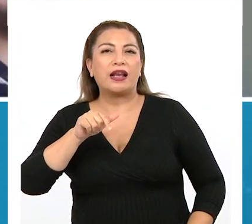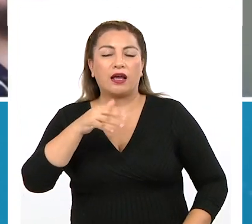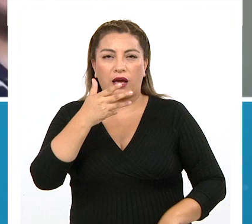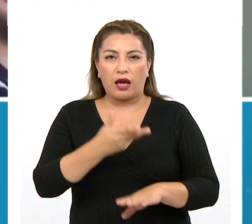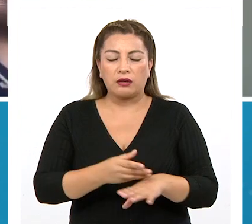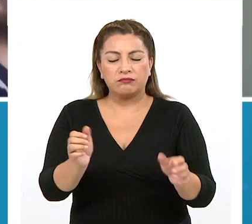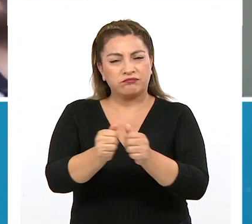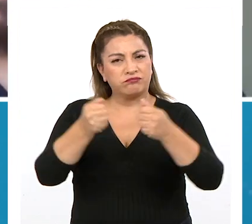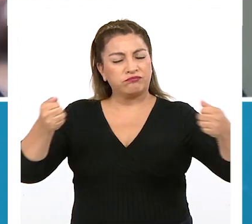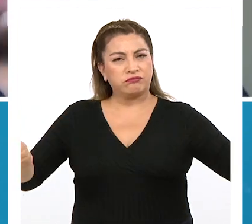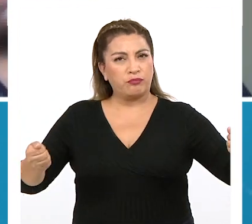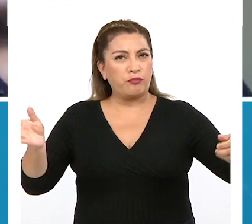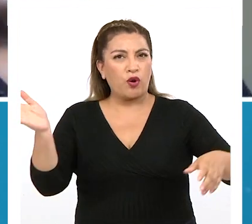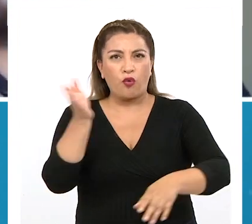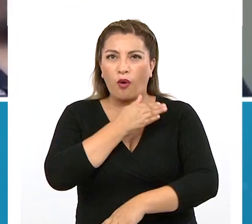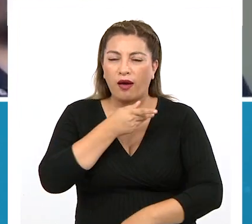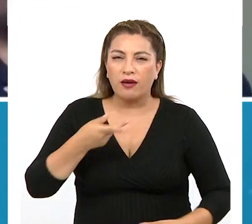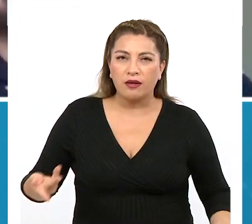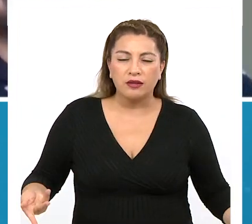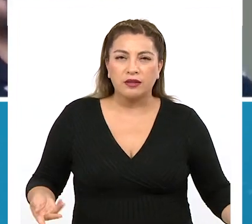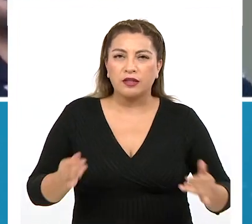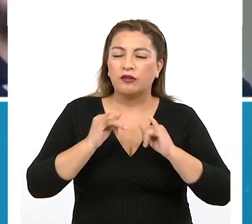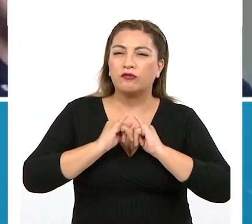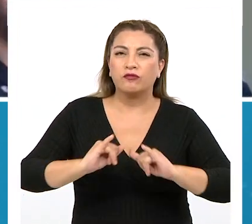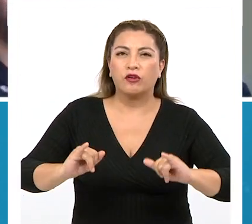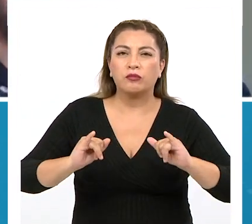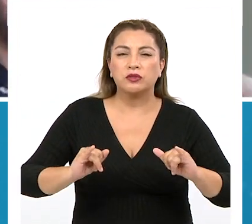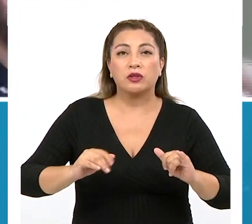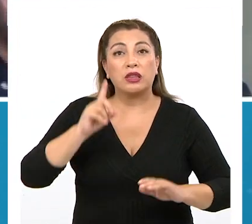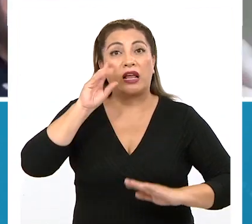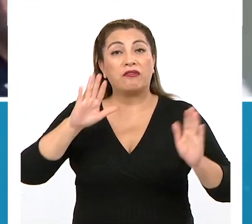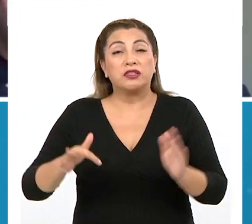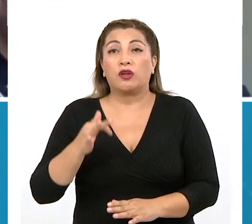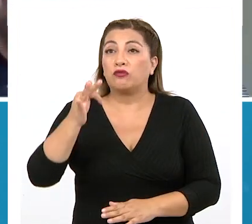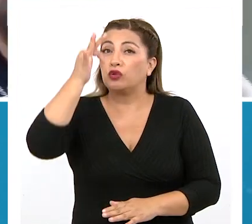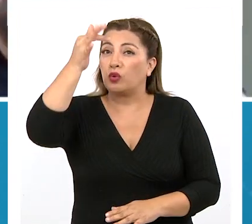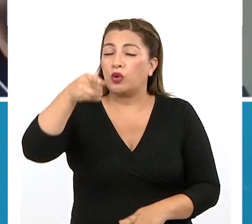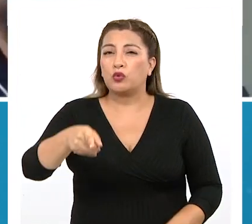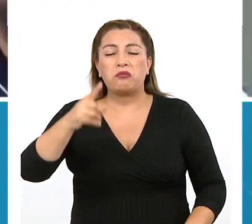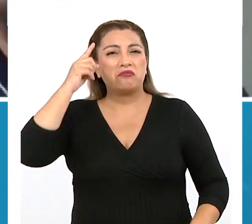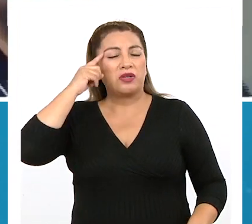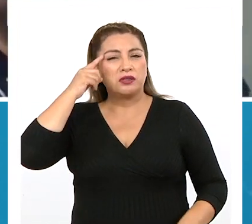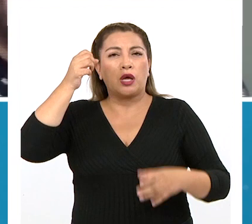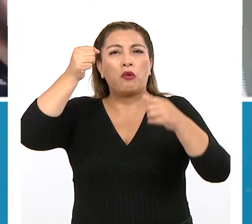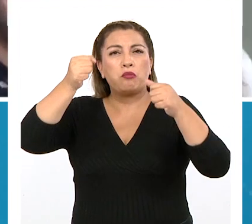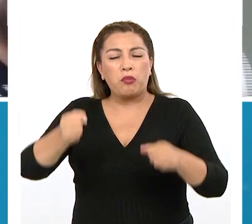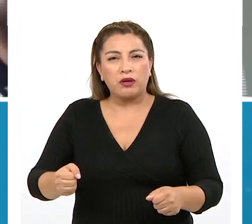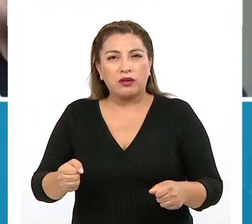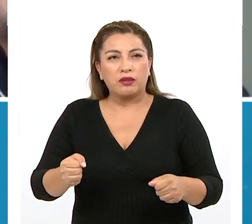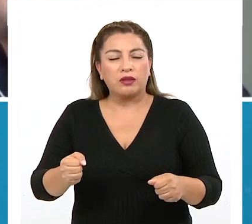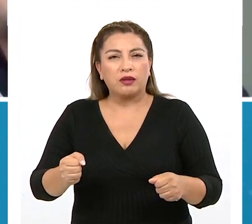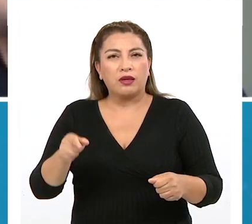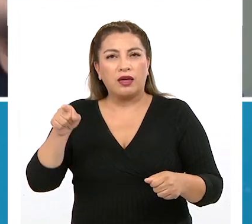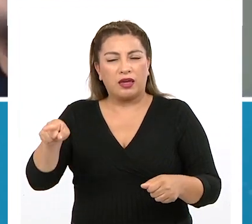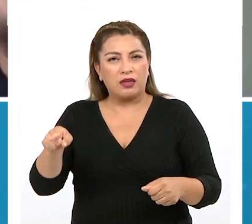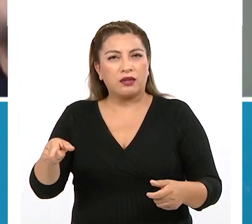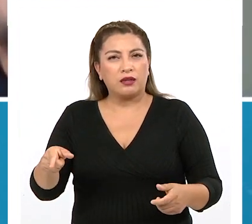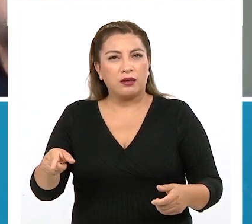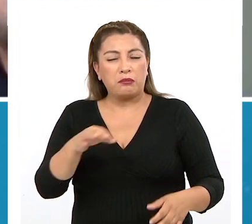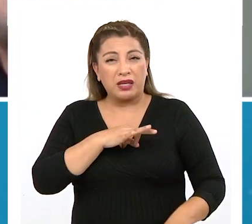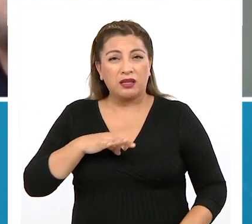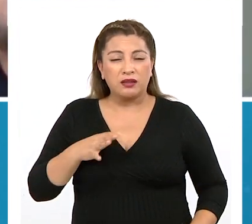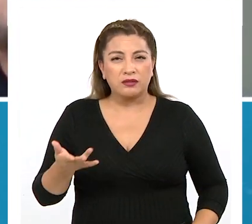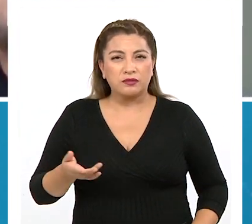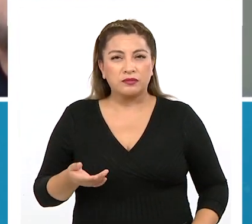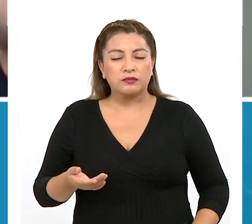pero claramente no existe todavía. No sé si irá a existir más adelante. ¿Crees que de ahí sí puede convertirse en algo así?